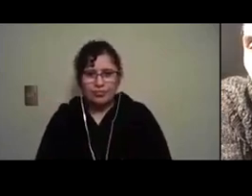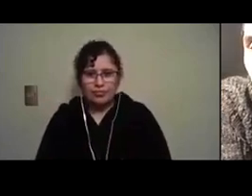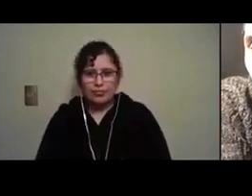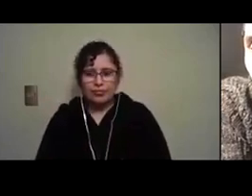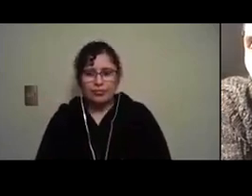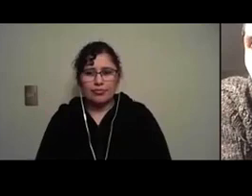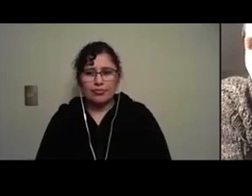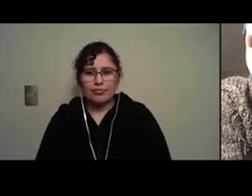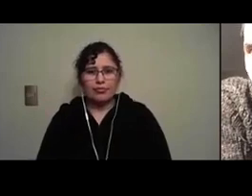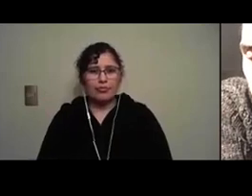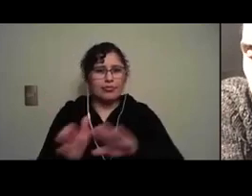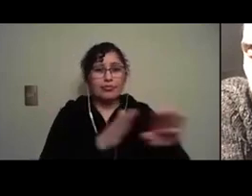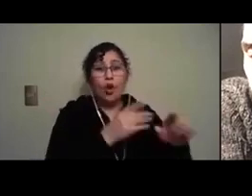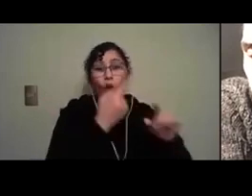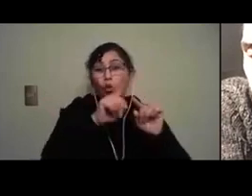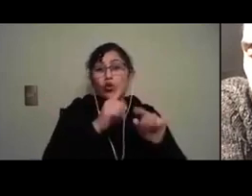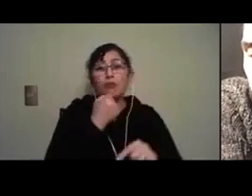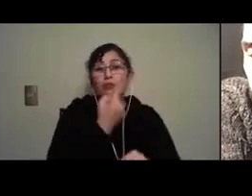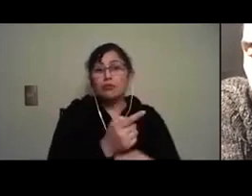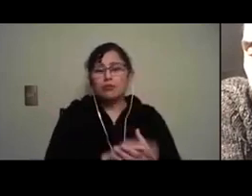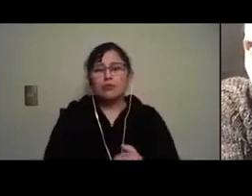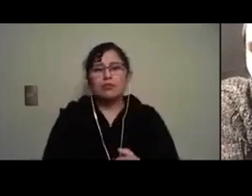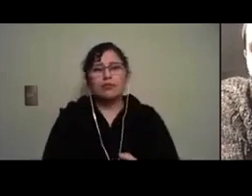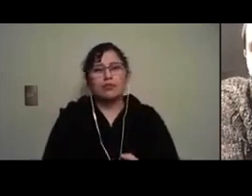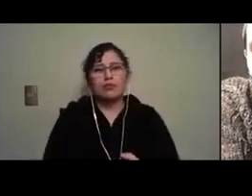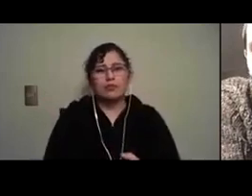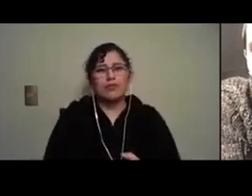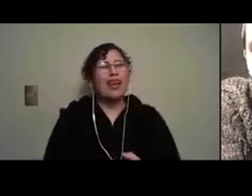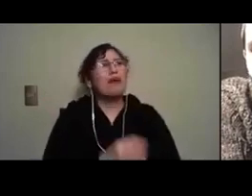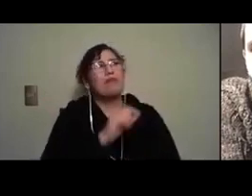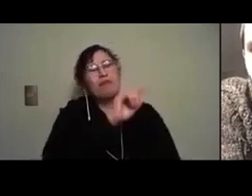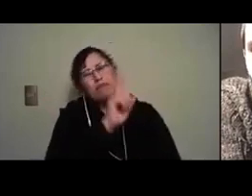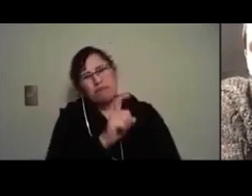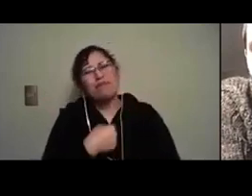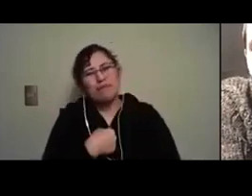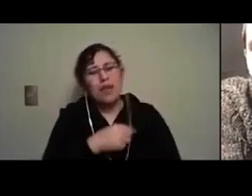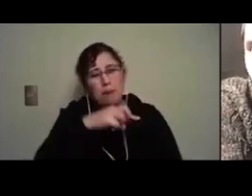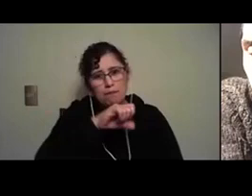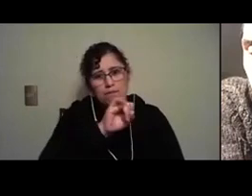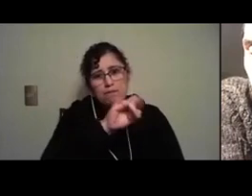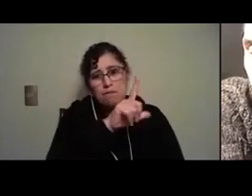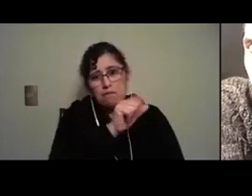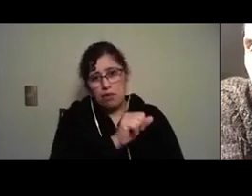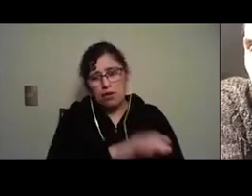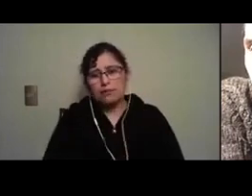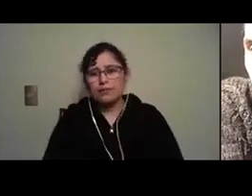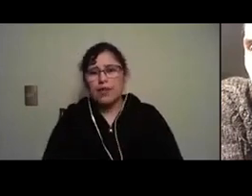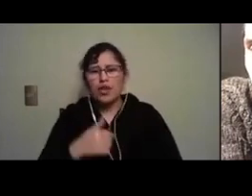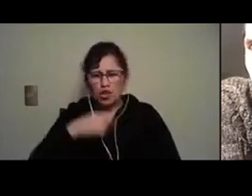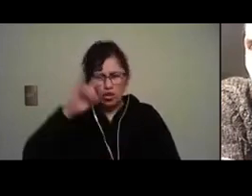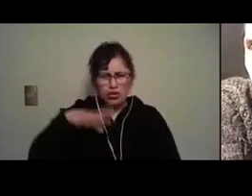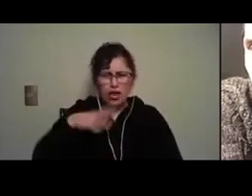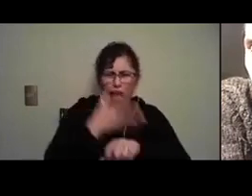¿Alguna Profe, otra pregunta? ¿Sí? bueno, yo tengo una pregunta, o en realidad es que es algo igual que, por ejemplo, hay un tema que